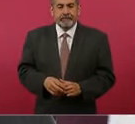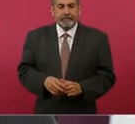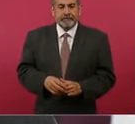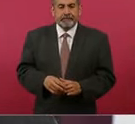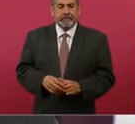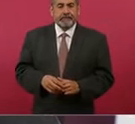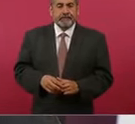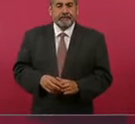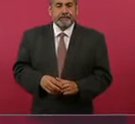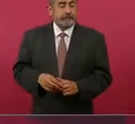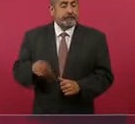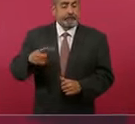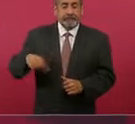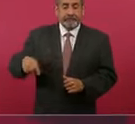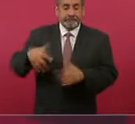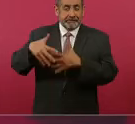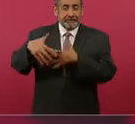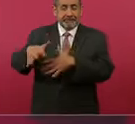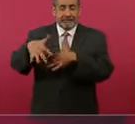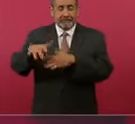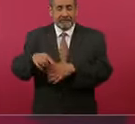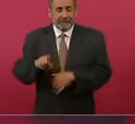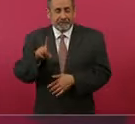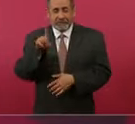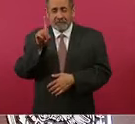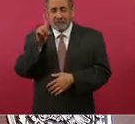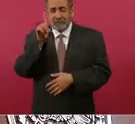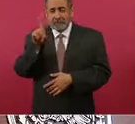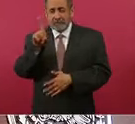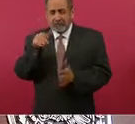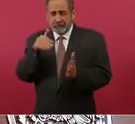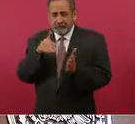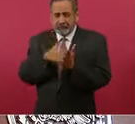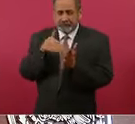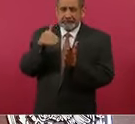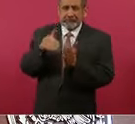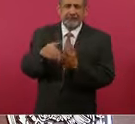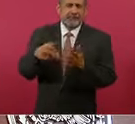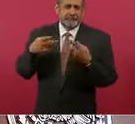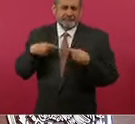2004, hubieron manifestaciones de más de 1 millón de personas.